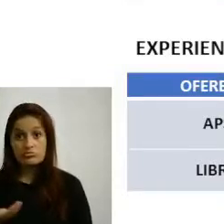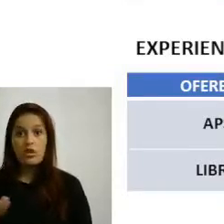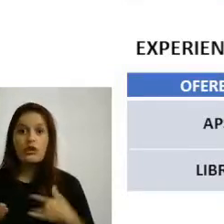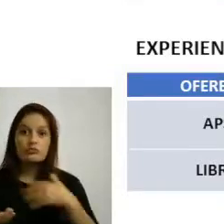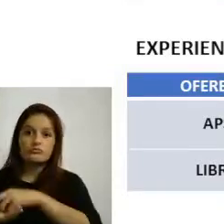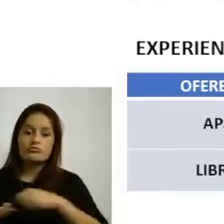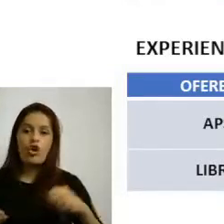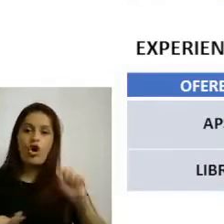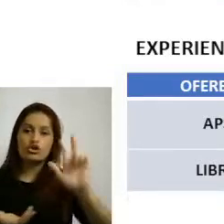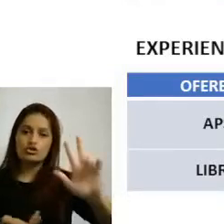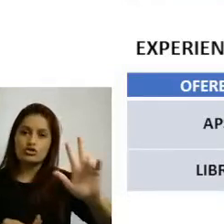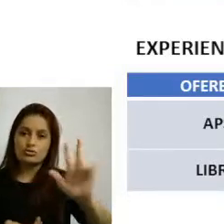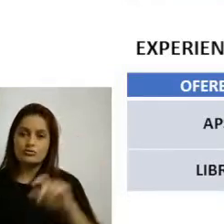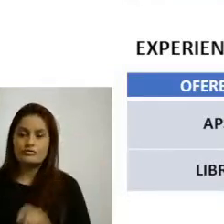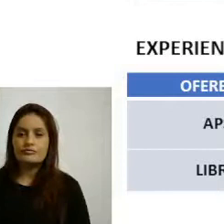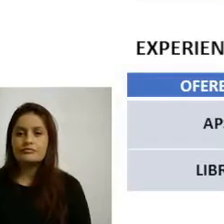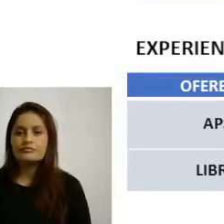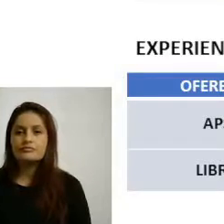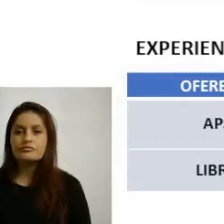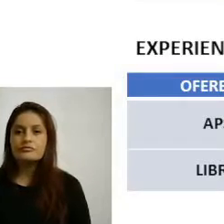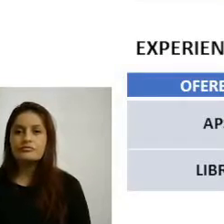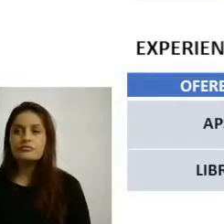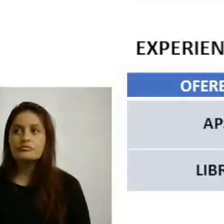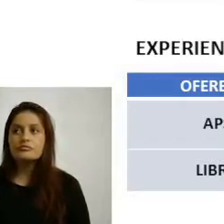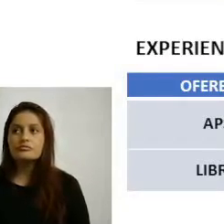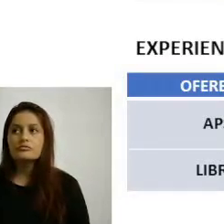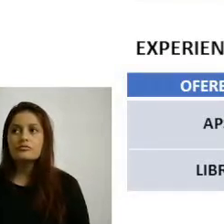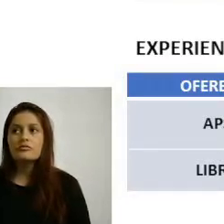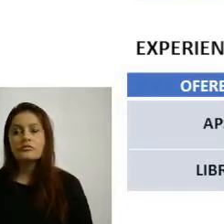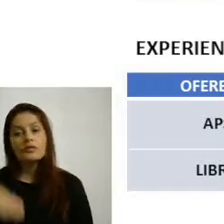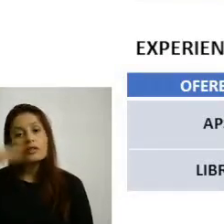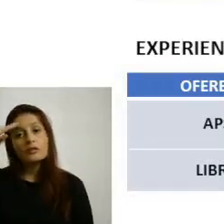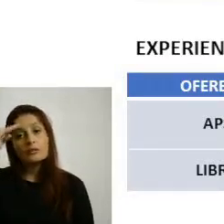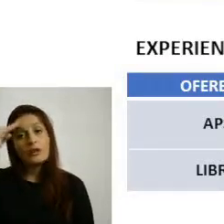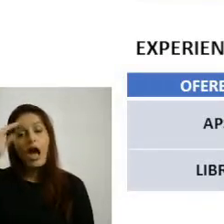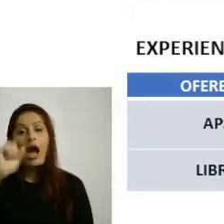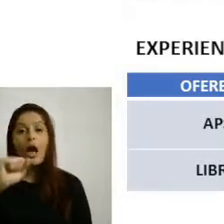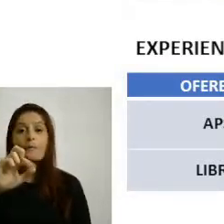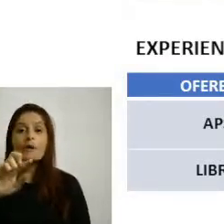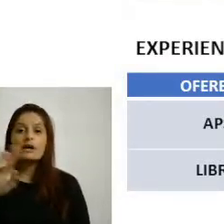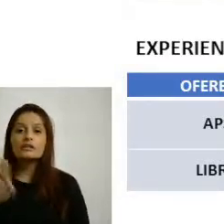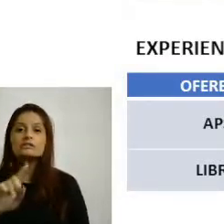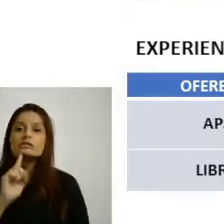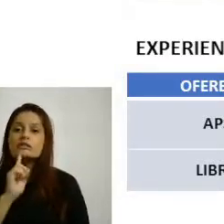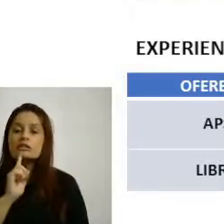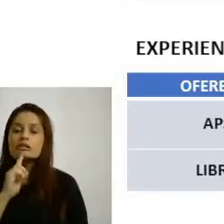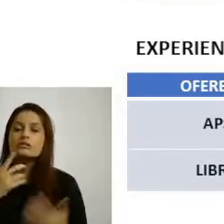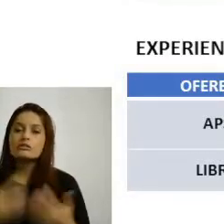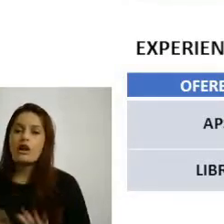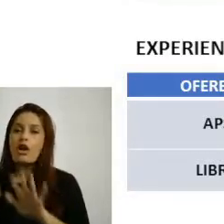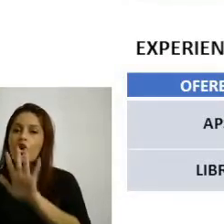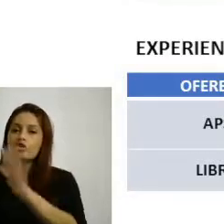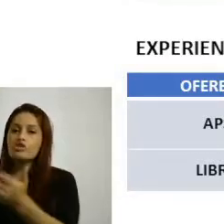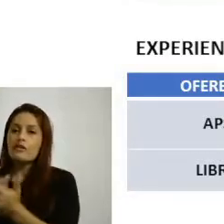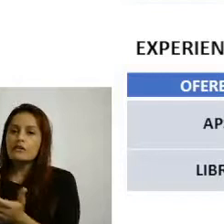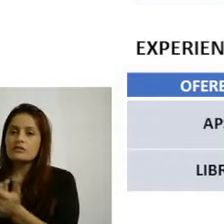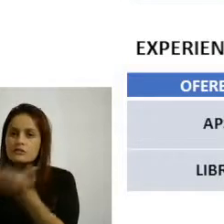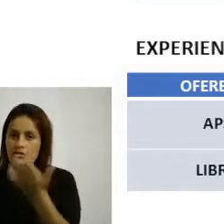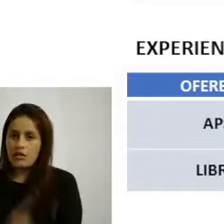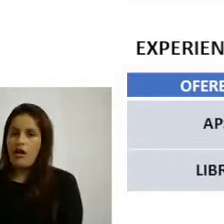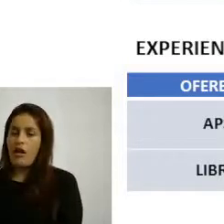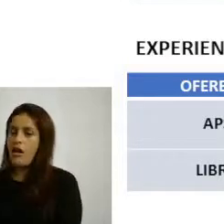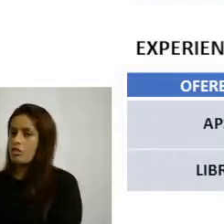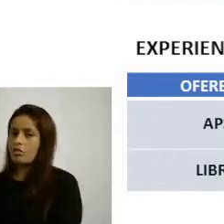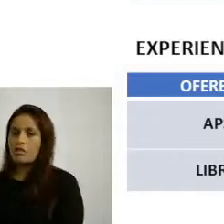pesos. Respecto a la experiencia, APS tiene 8 servicios,